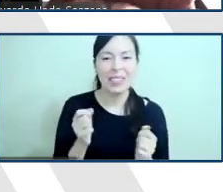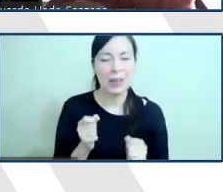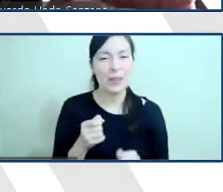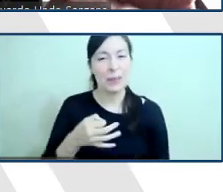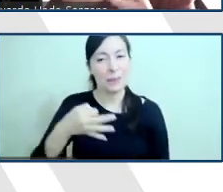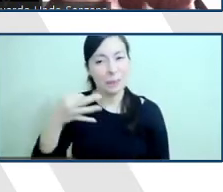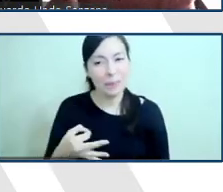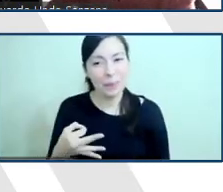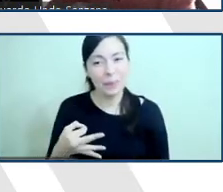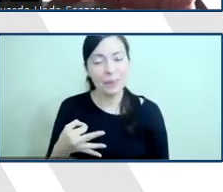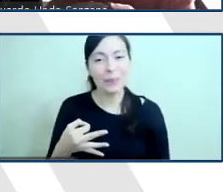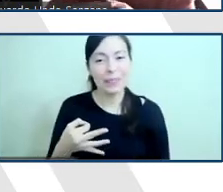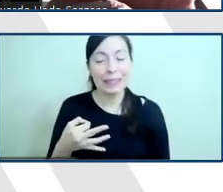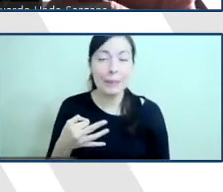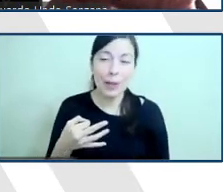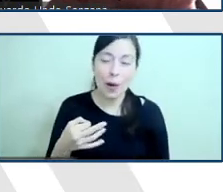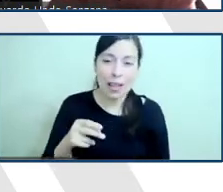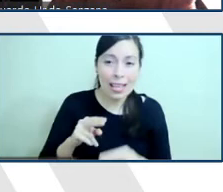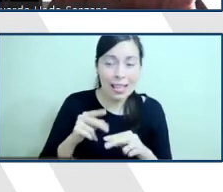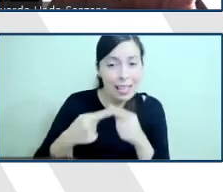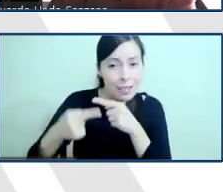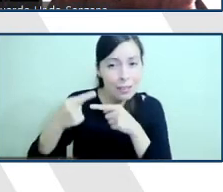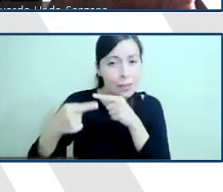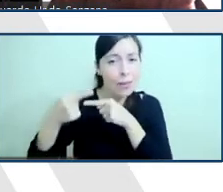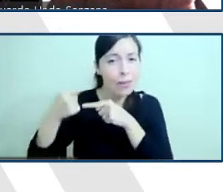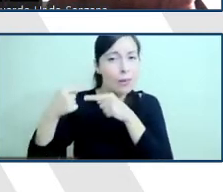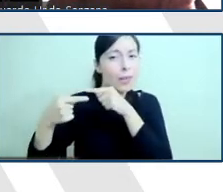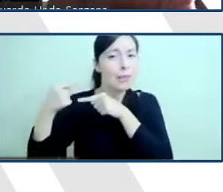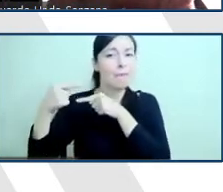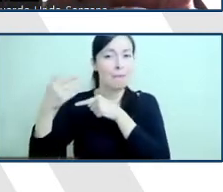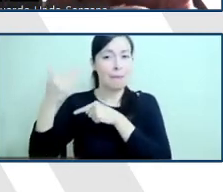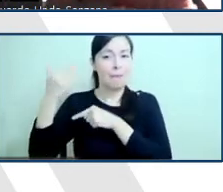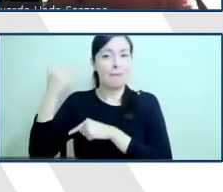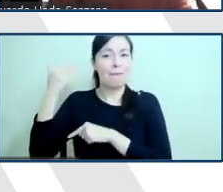nos remontamos un poquito más atrás en la historia.